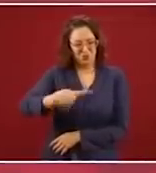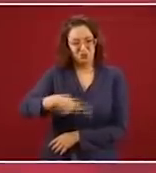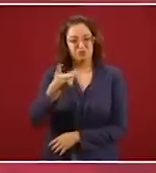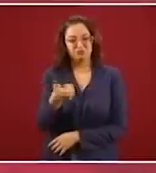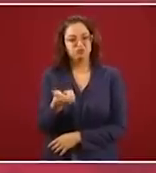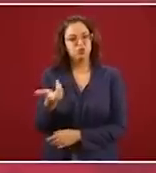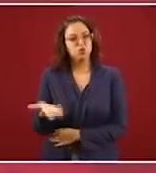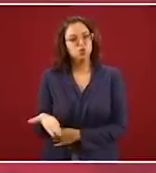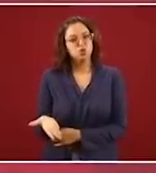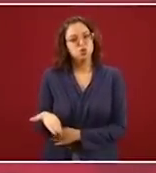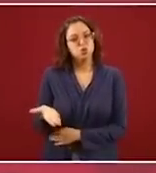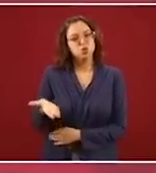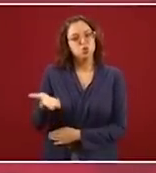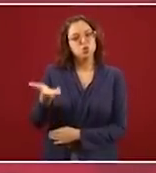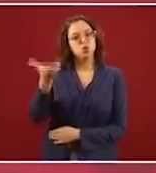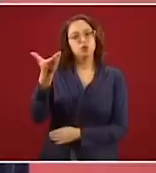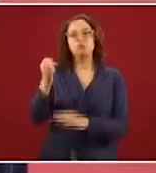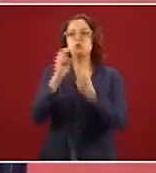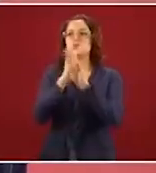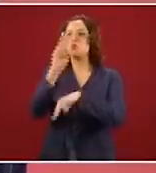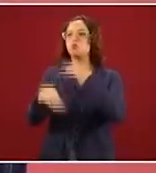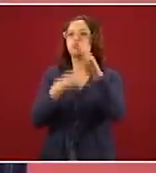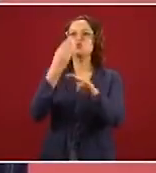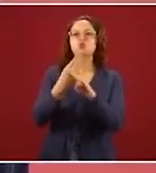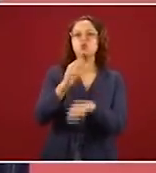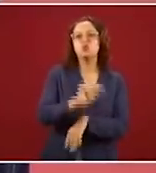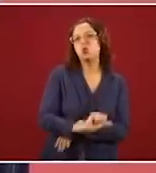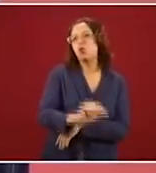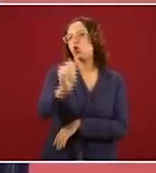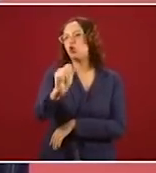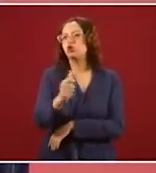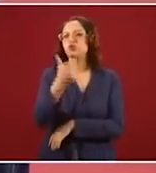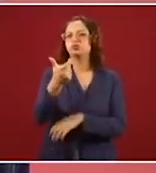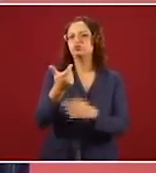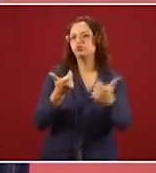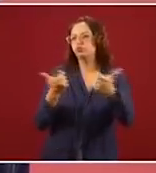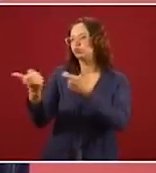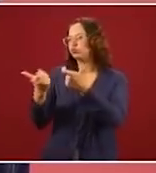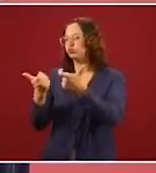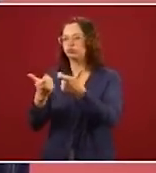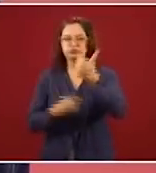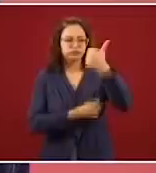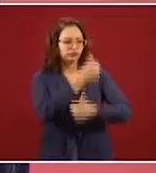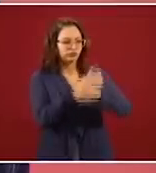apreciado en el mundo con relación al dólar.